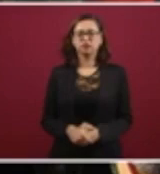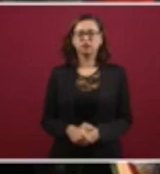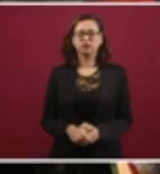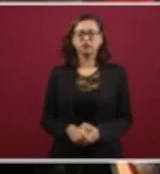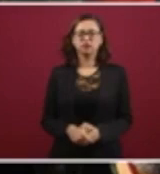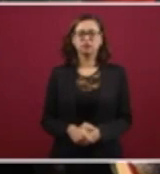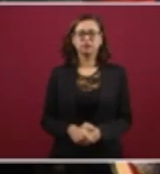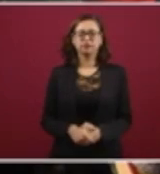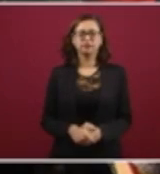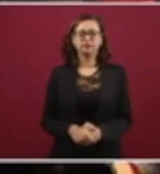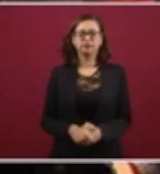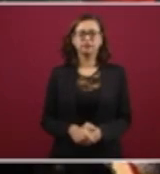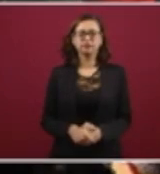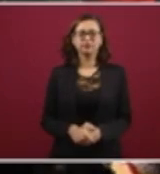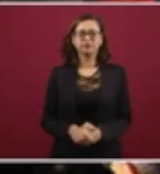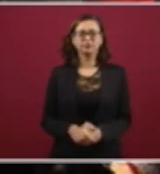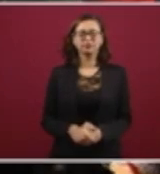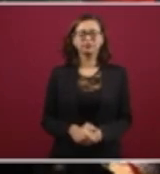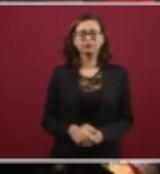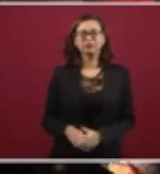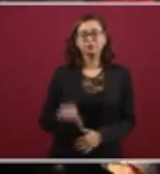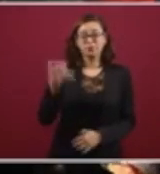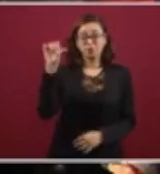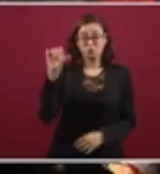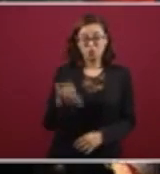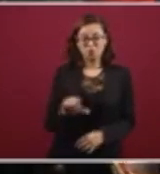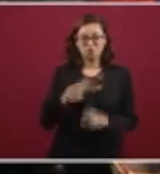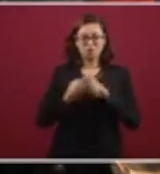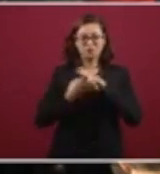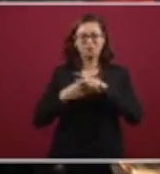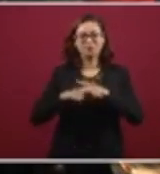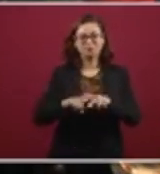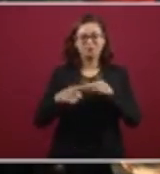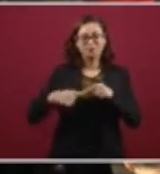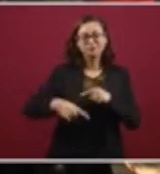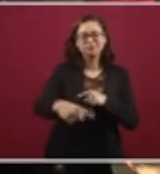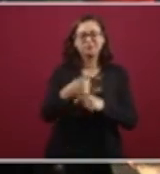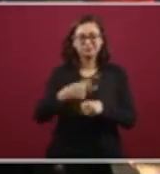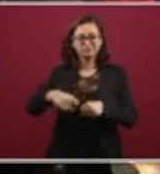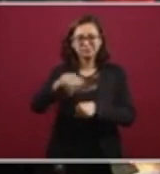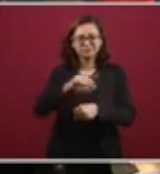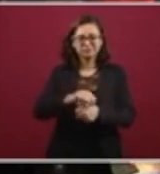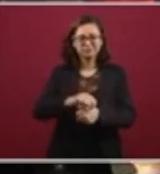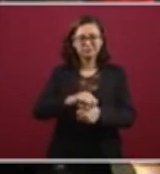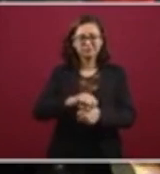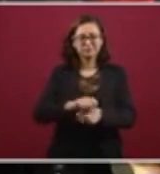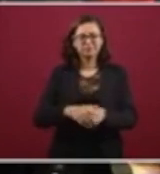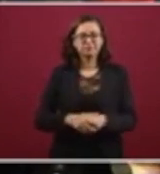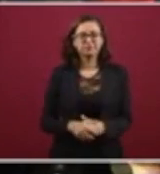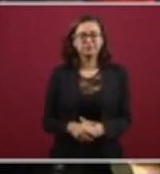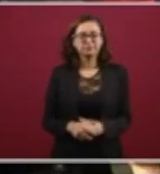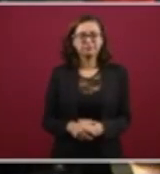El día de hoy, iniciando la semana, vamos